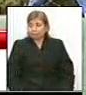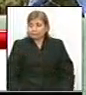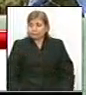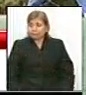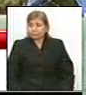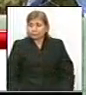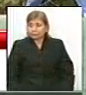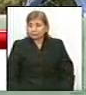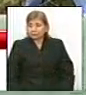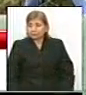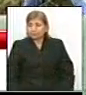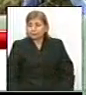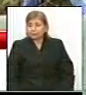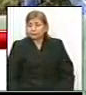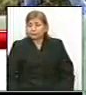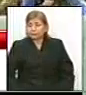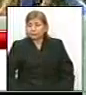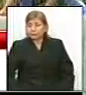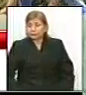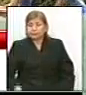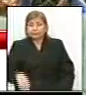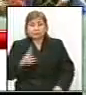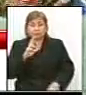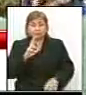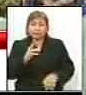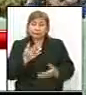Señora, por favor, ojalá,